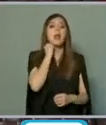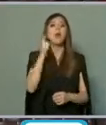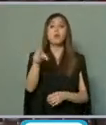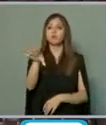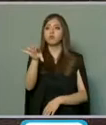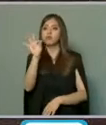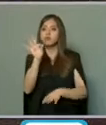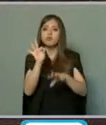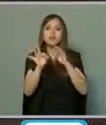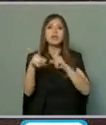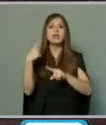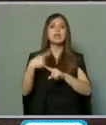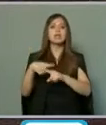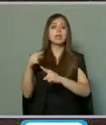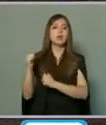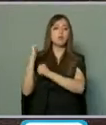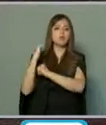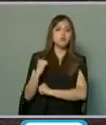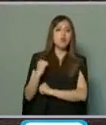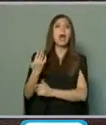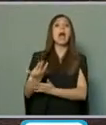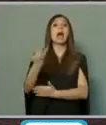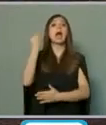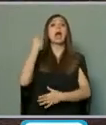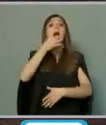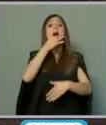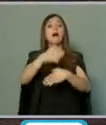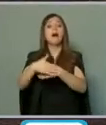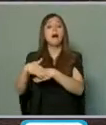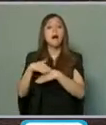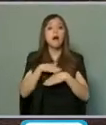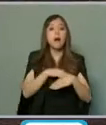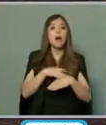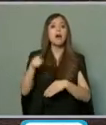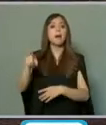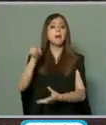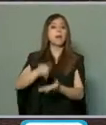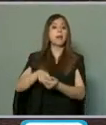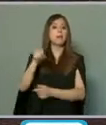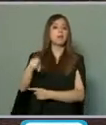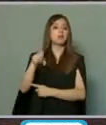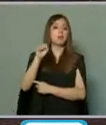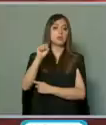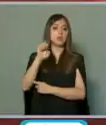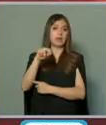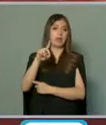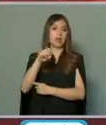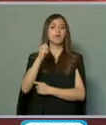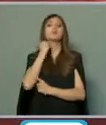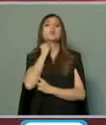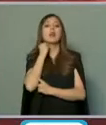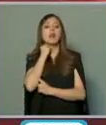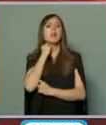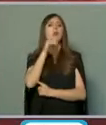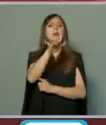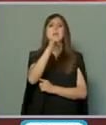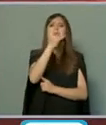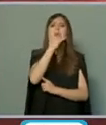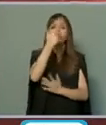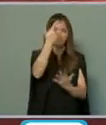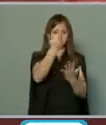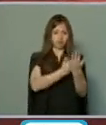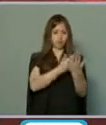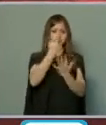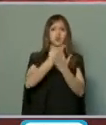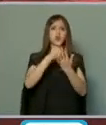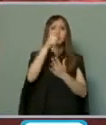específicos, previa convocatoria del Senado de la República. Ya. ¿Y qué se necesita para ser un magistrado? Porque me llama mucho la